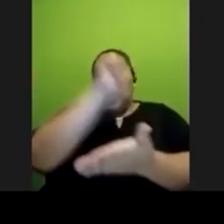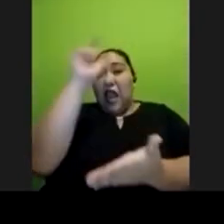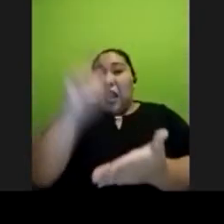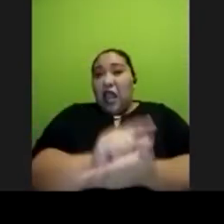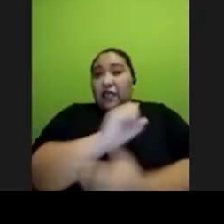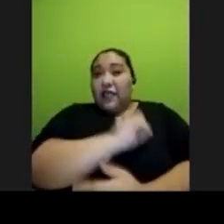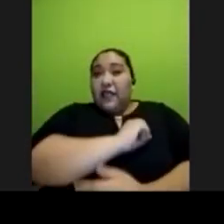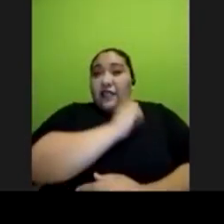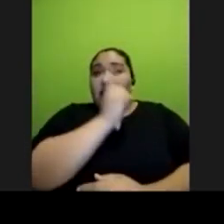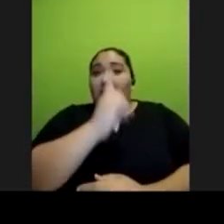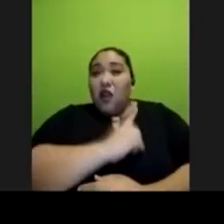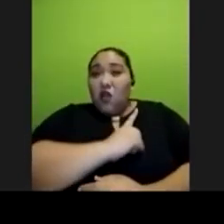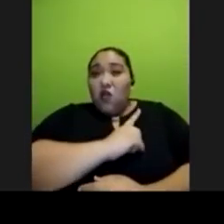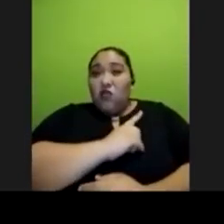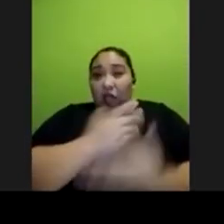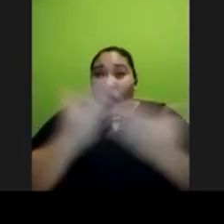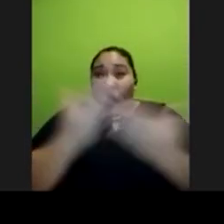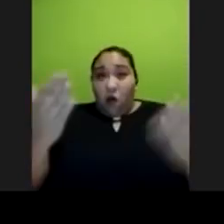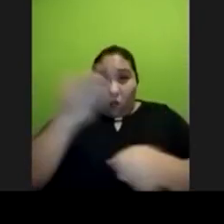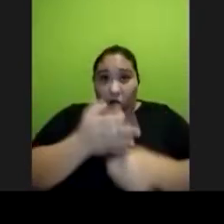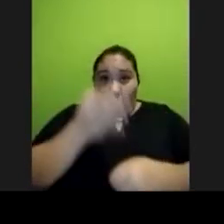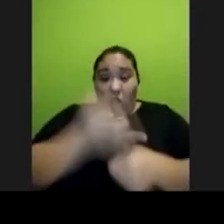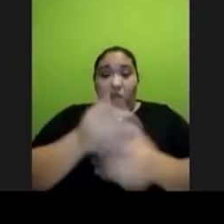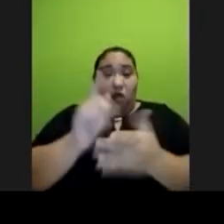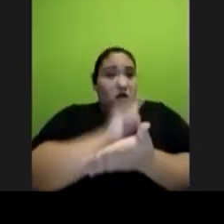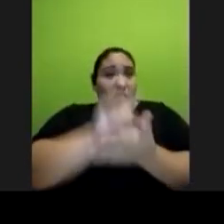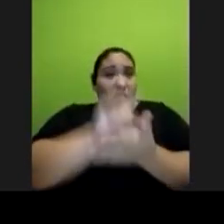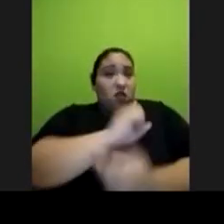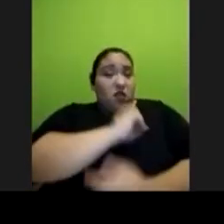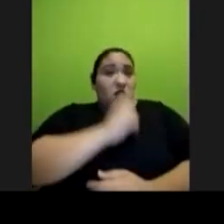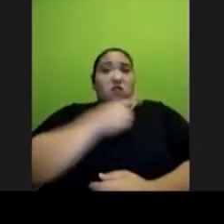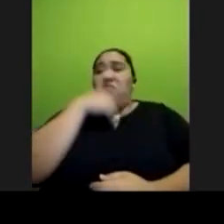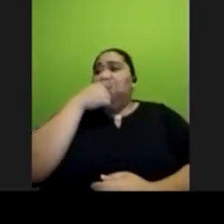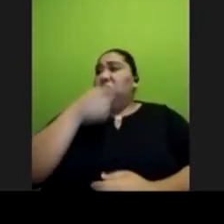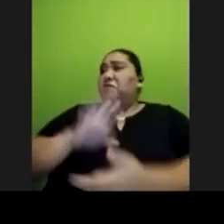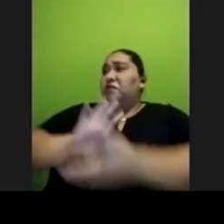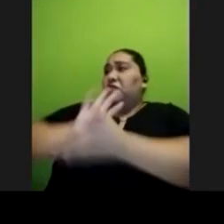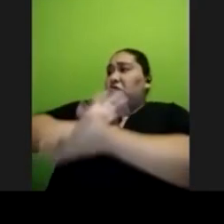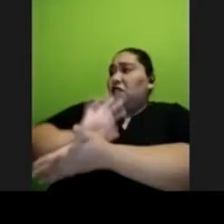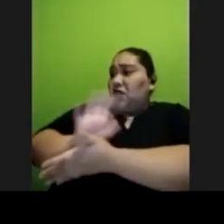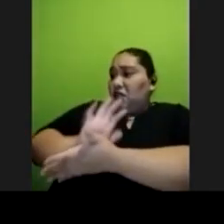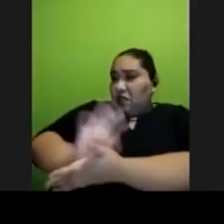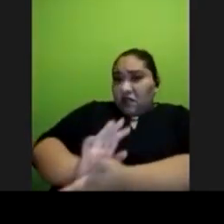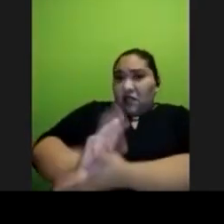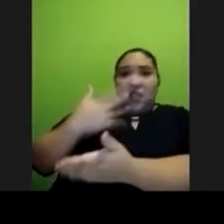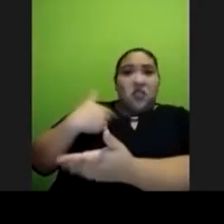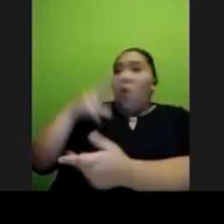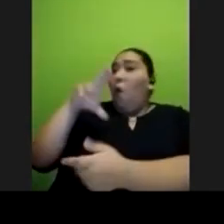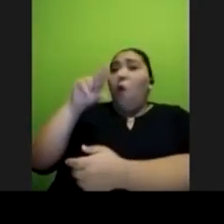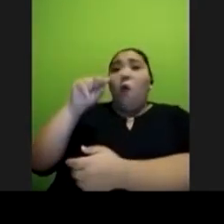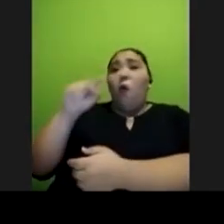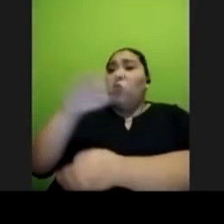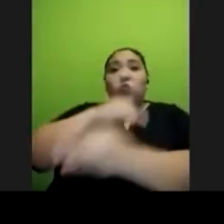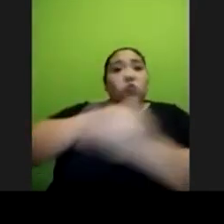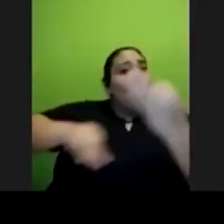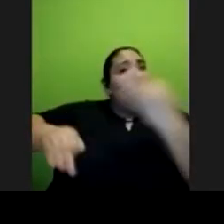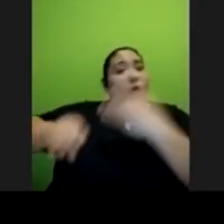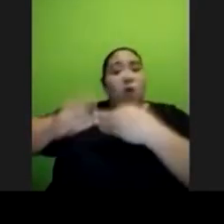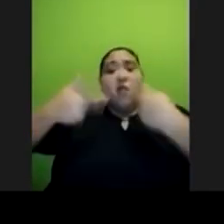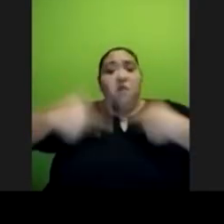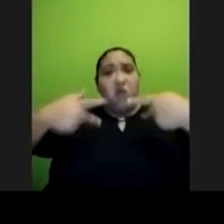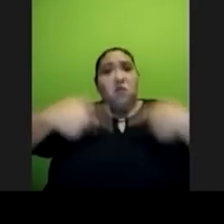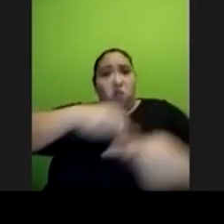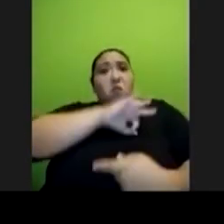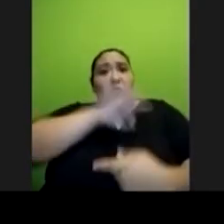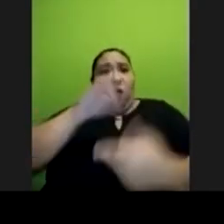en cuanto a acceso entre personas mexicanas y extranjeros, sin importar